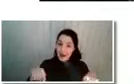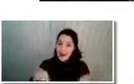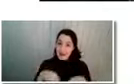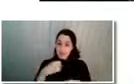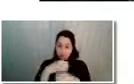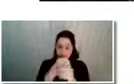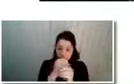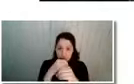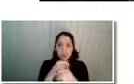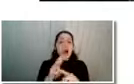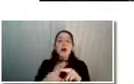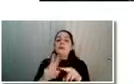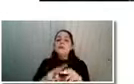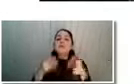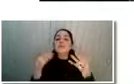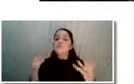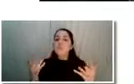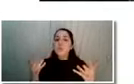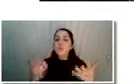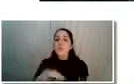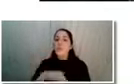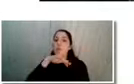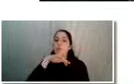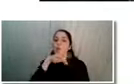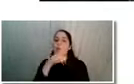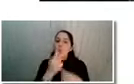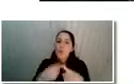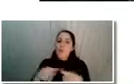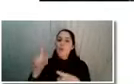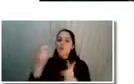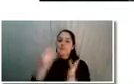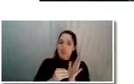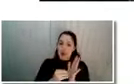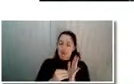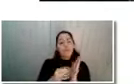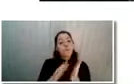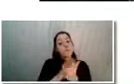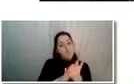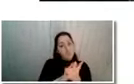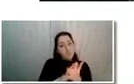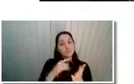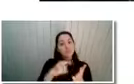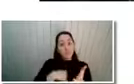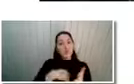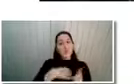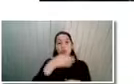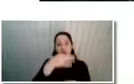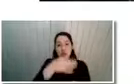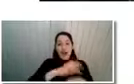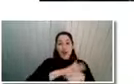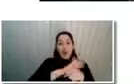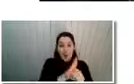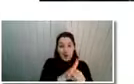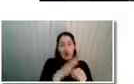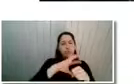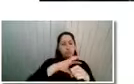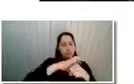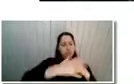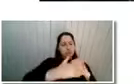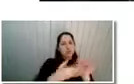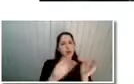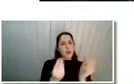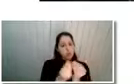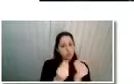es usar otras sondas. Como les decía, el virus tiene varias proteínas, su genoma viral